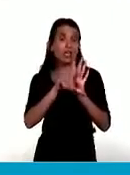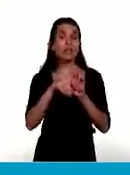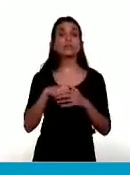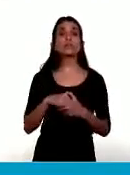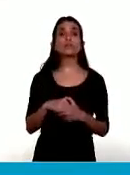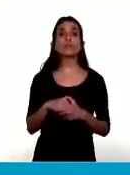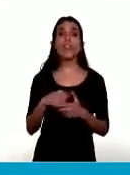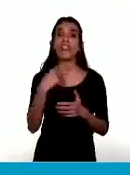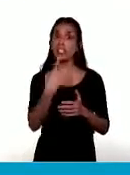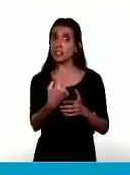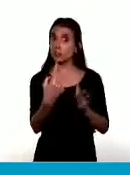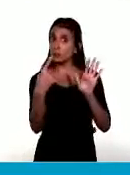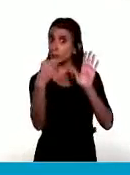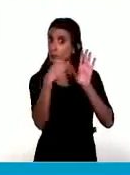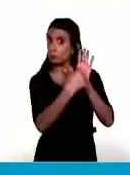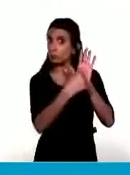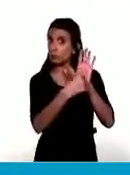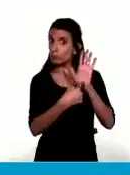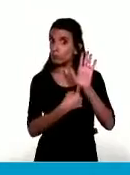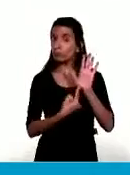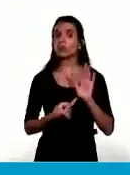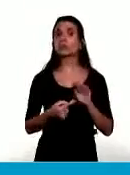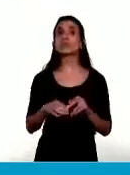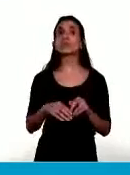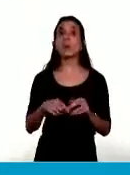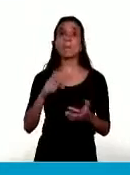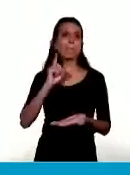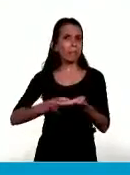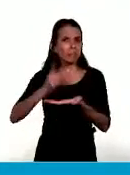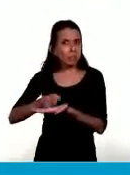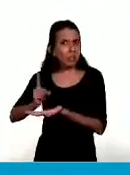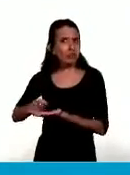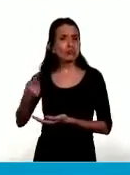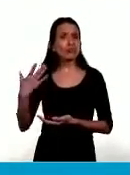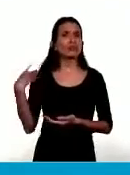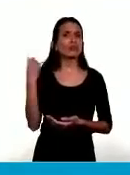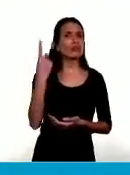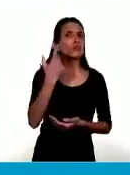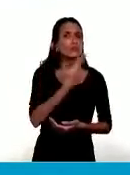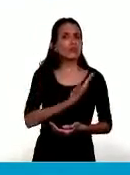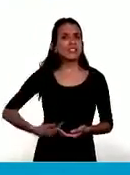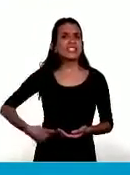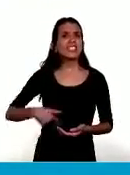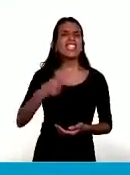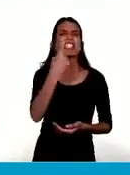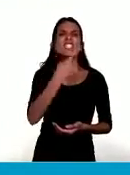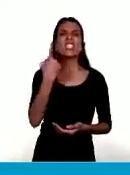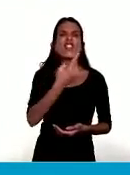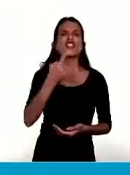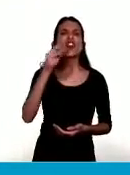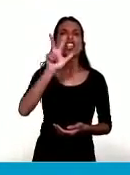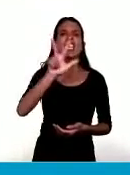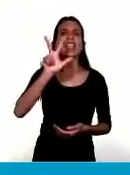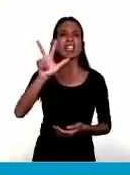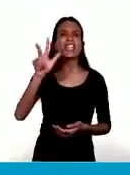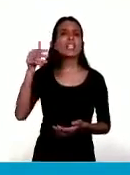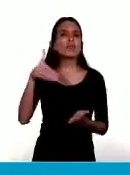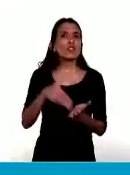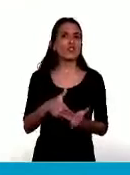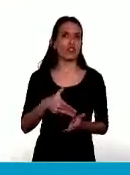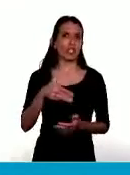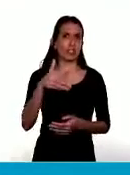establecía para gastos en su totalidad en la provincia de Buenos Aires de 113.000 millones de pesos.